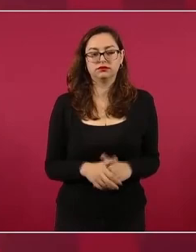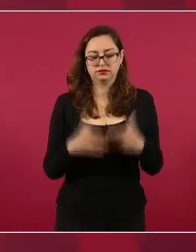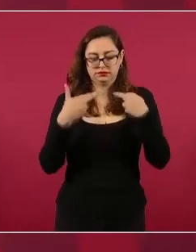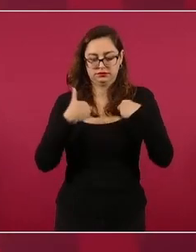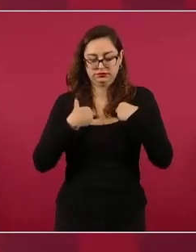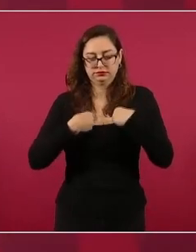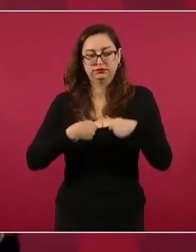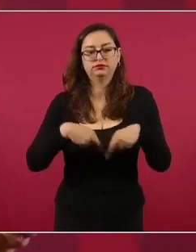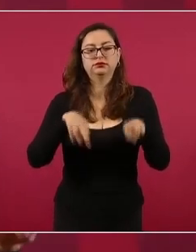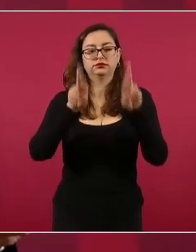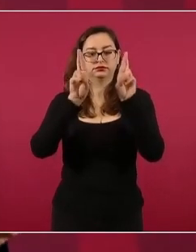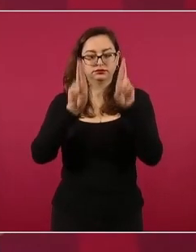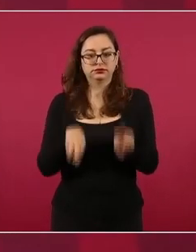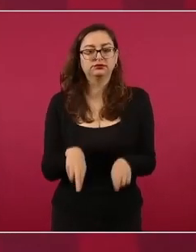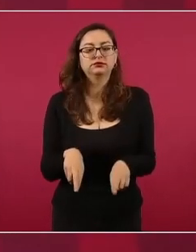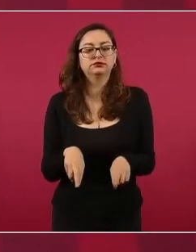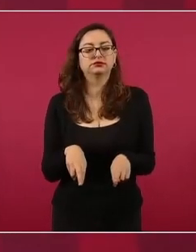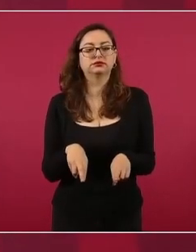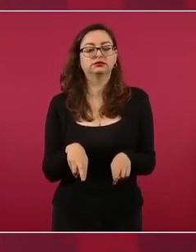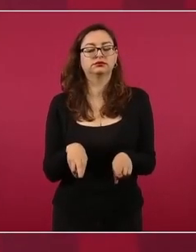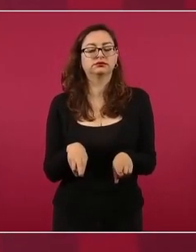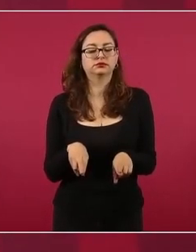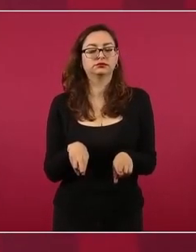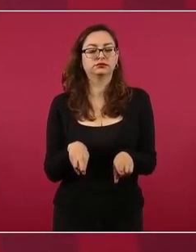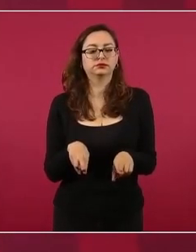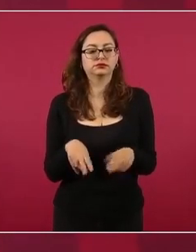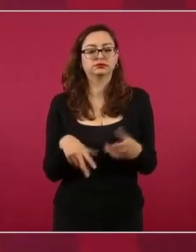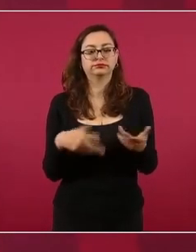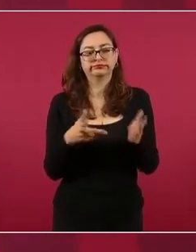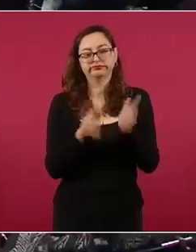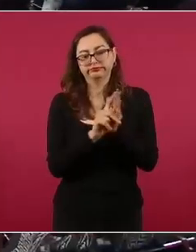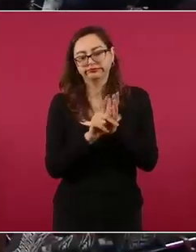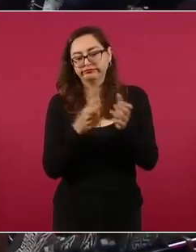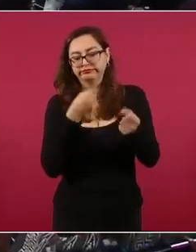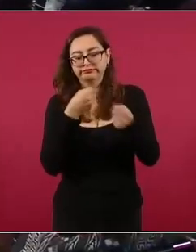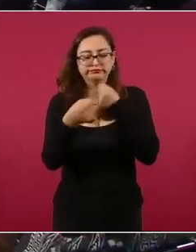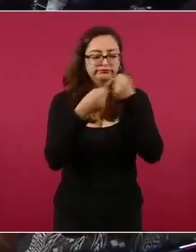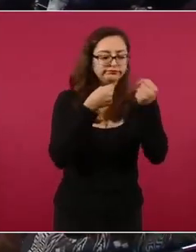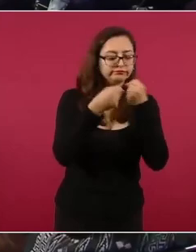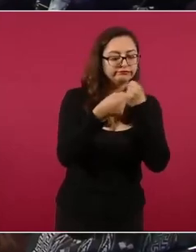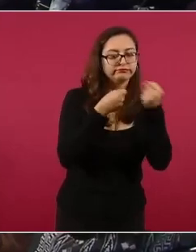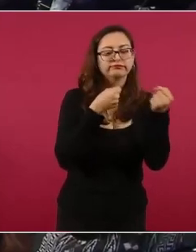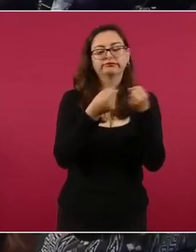que represente desde luego a los periodistas,